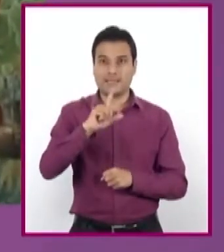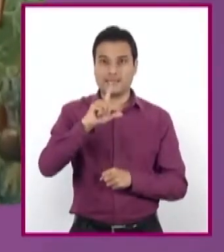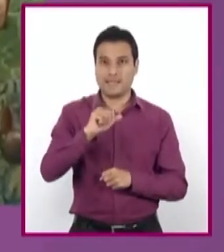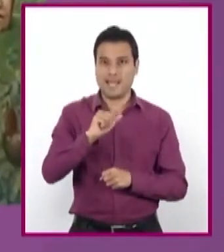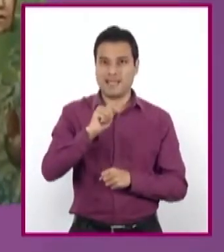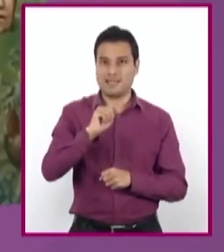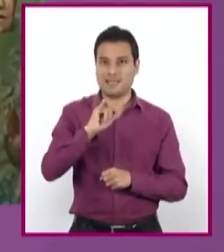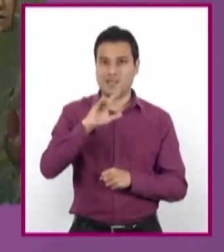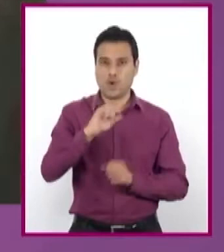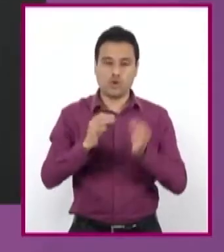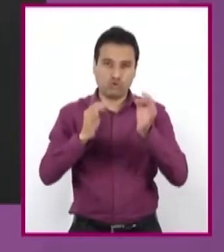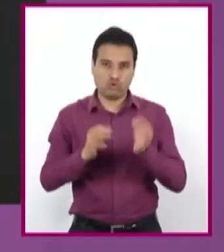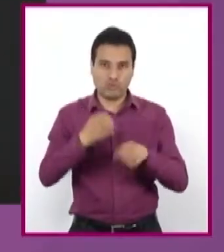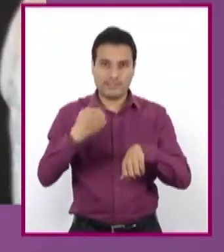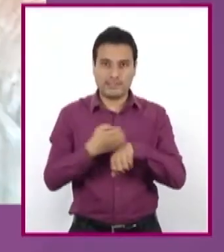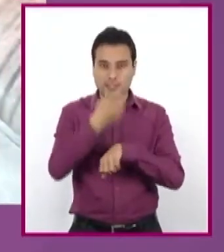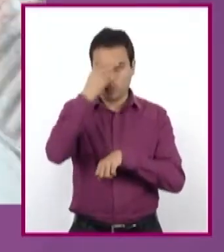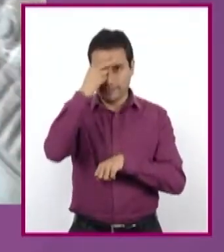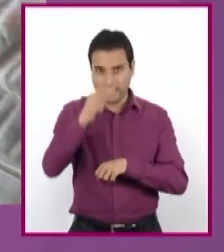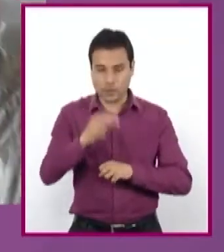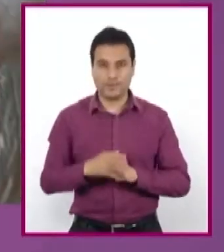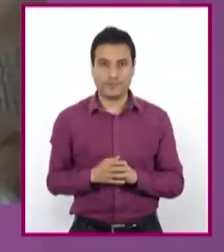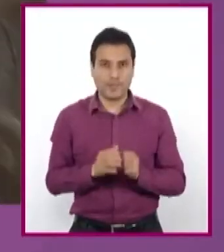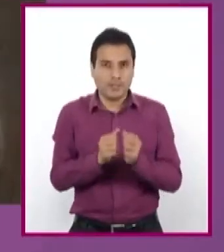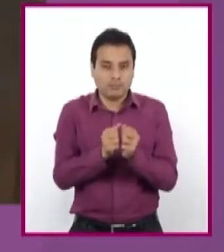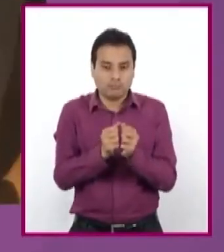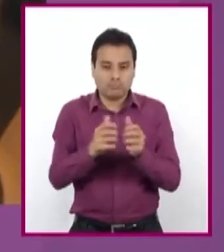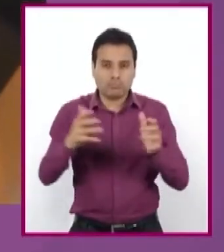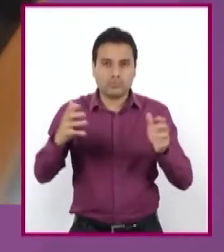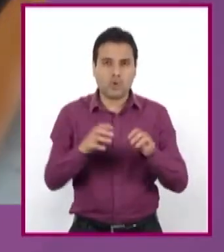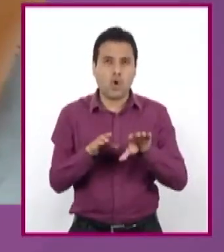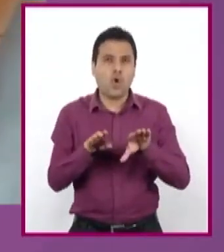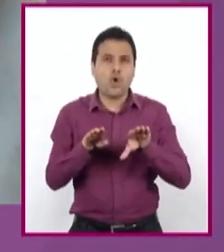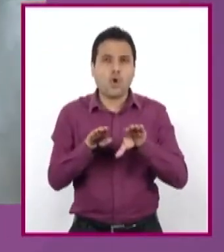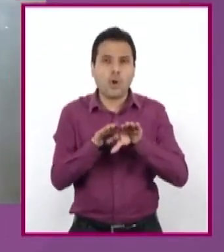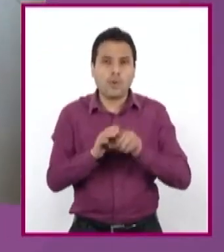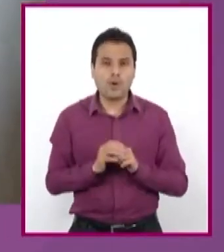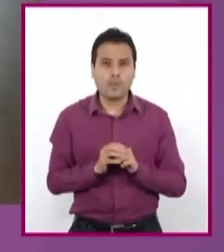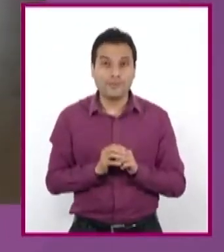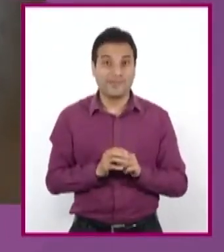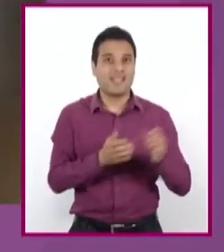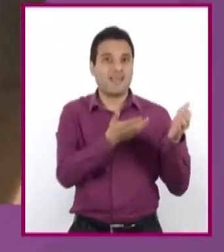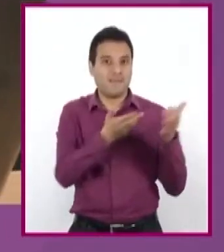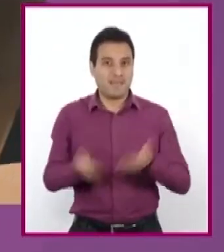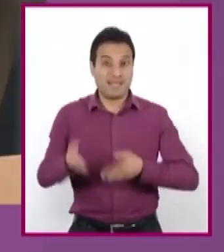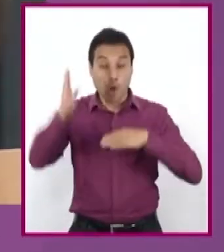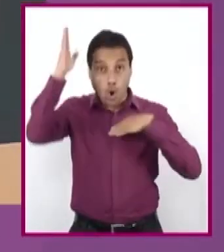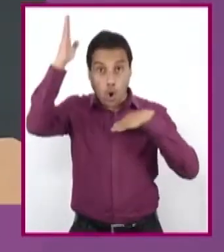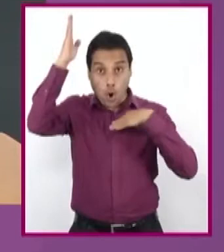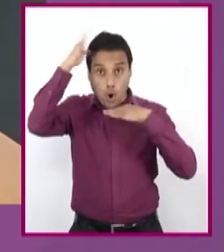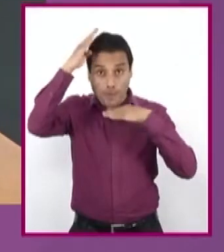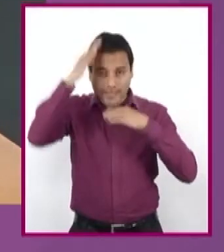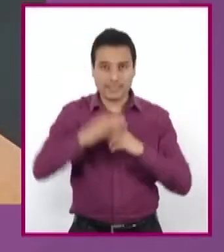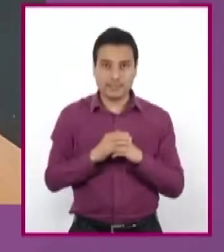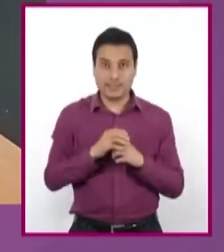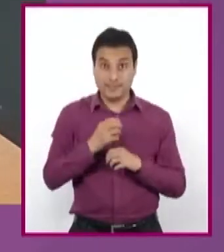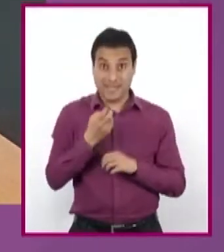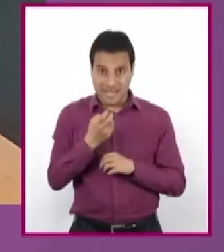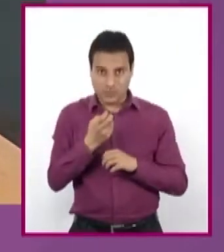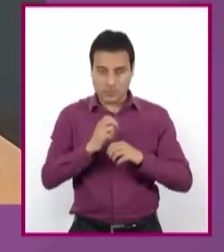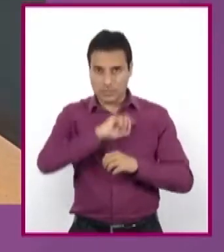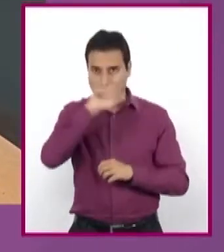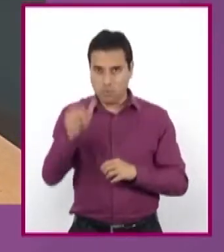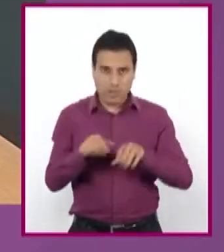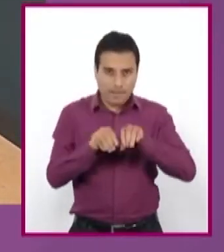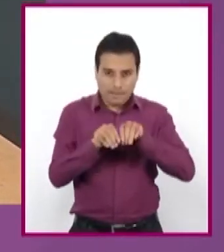de México. Gran parte de su desarrollo se dio a partir de la llegada de los olmecas y la influencia de estos en